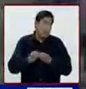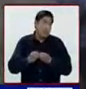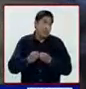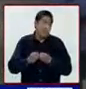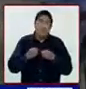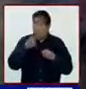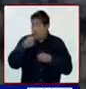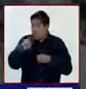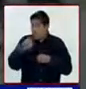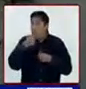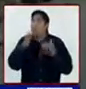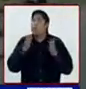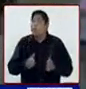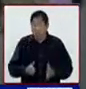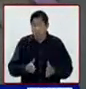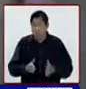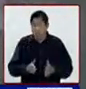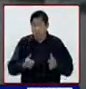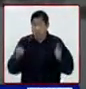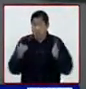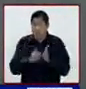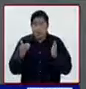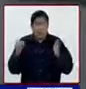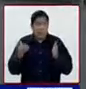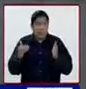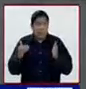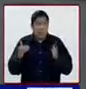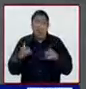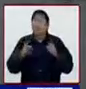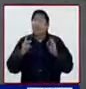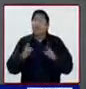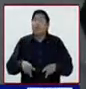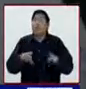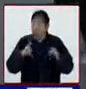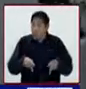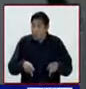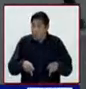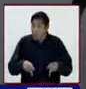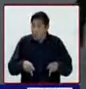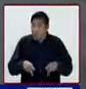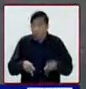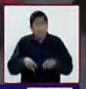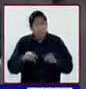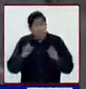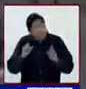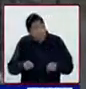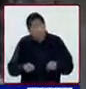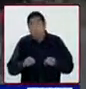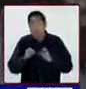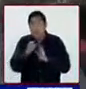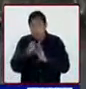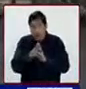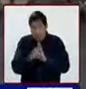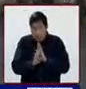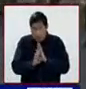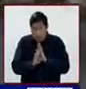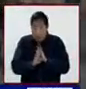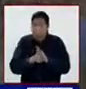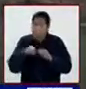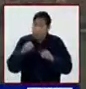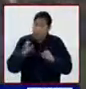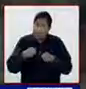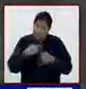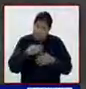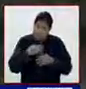que sean periodistas, porque se está atentando a las personas que con justo derecho también y constitucionalmente tienen